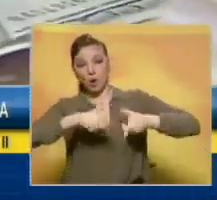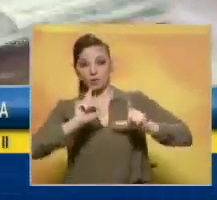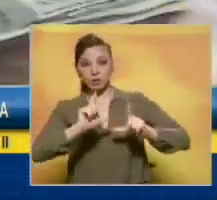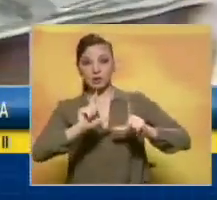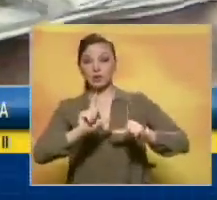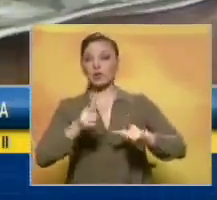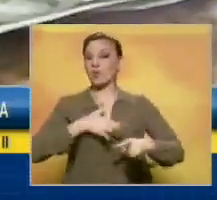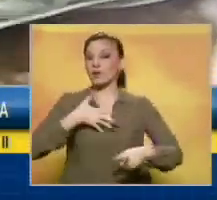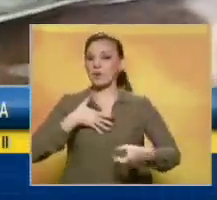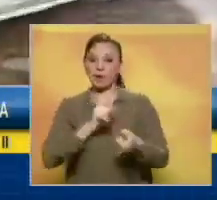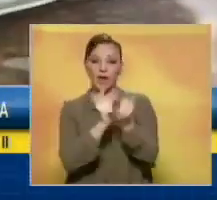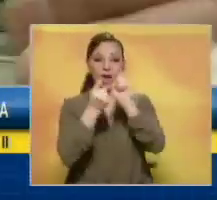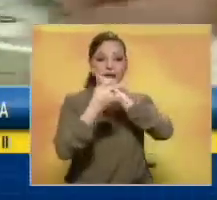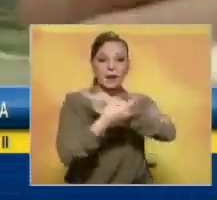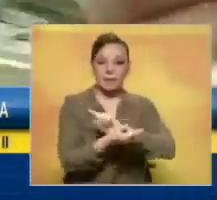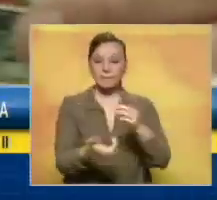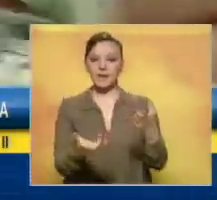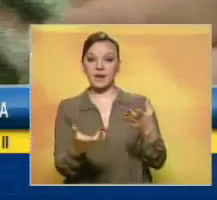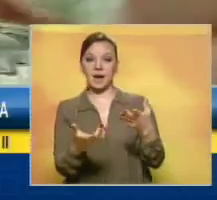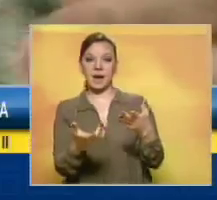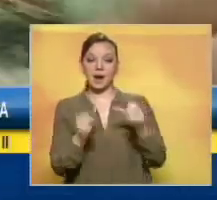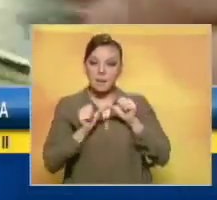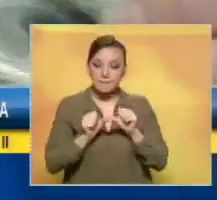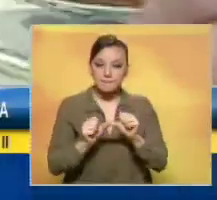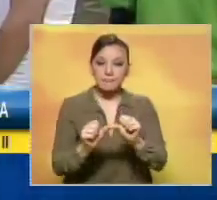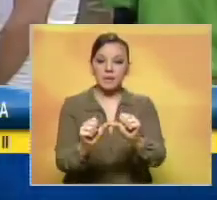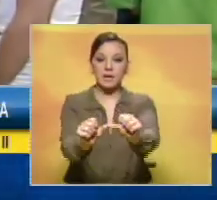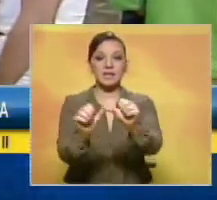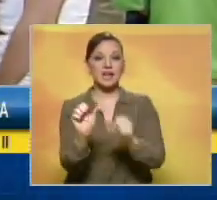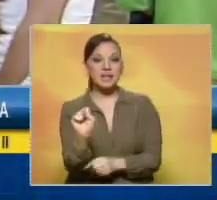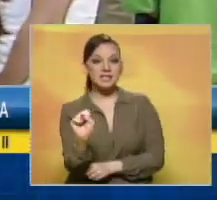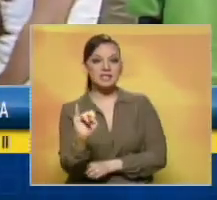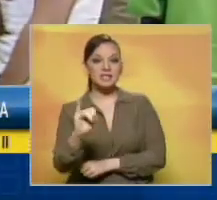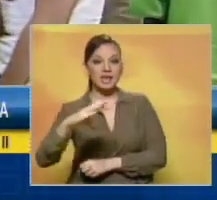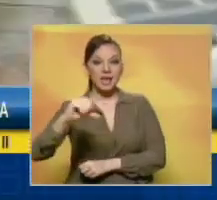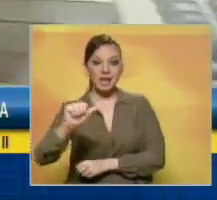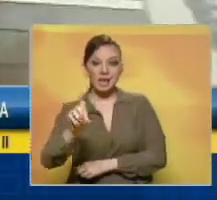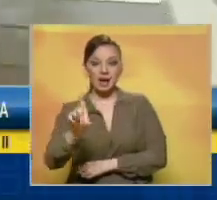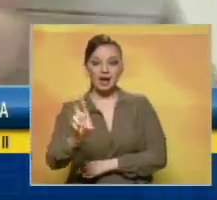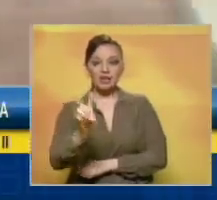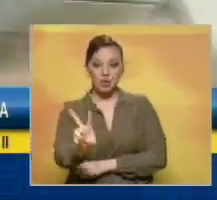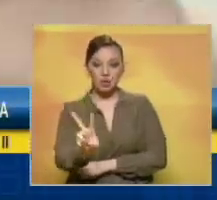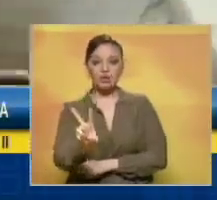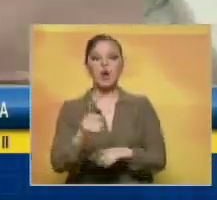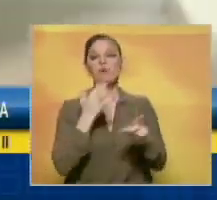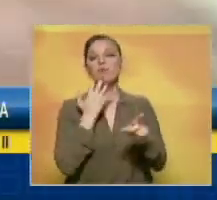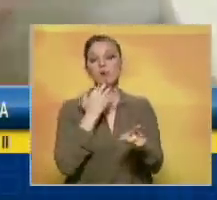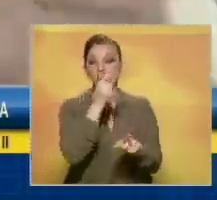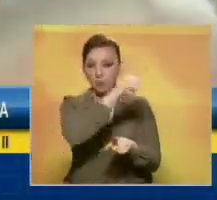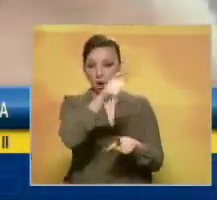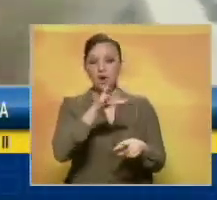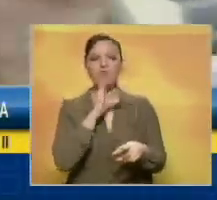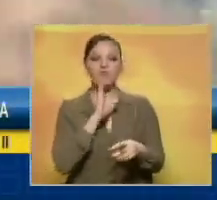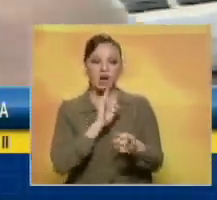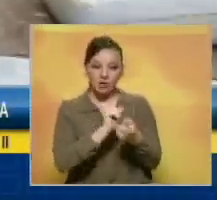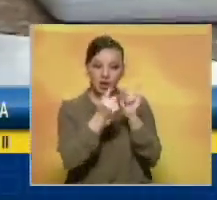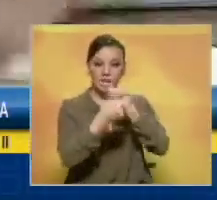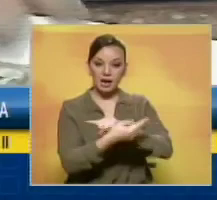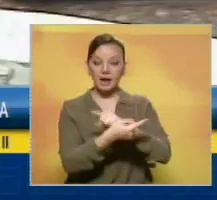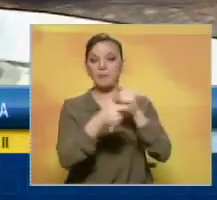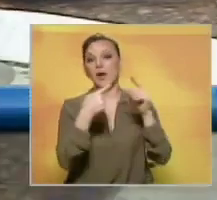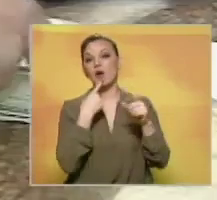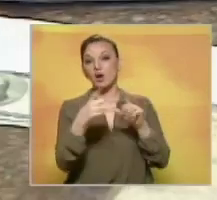como operadores cambiarios con carácter permanente en el SICAP 2 a los operadores que hayan incumplido las normas que regulan dicho